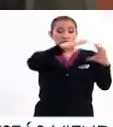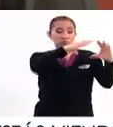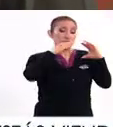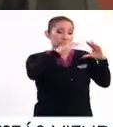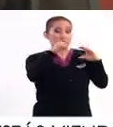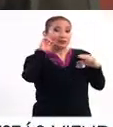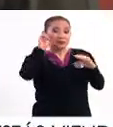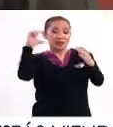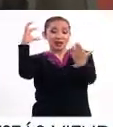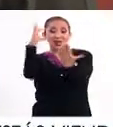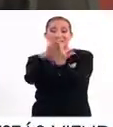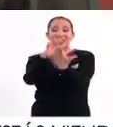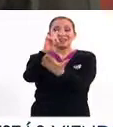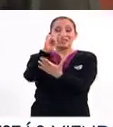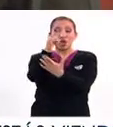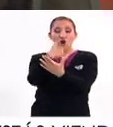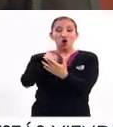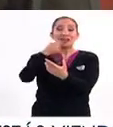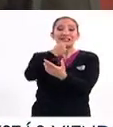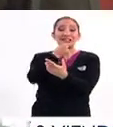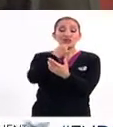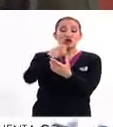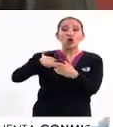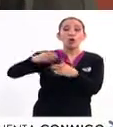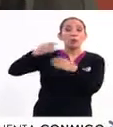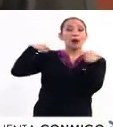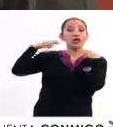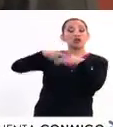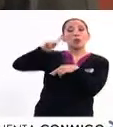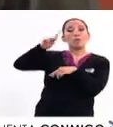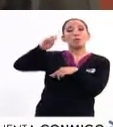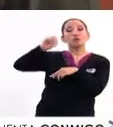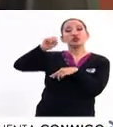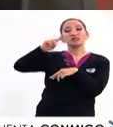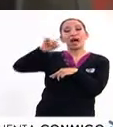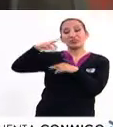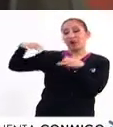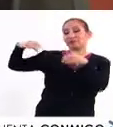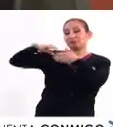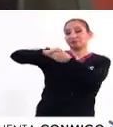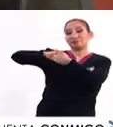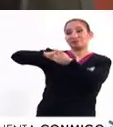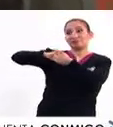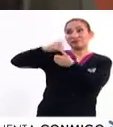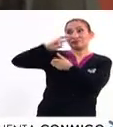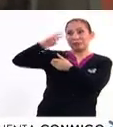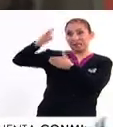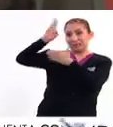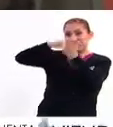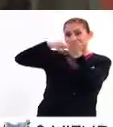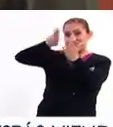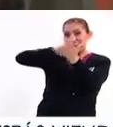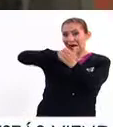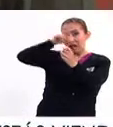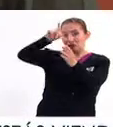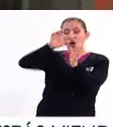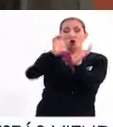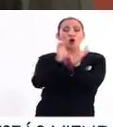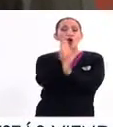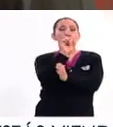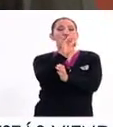menos Orozco platica que él de niño iba al taller de Posada. Siqueiros en el Poliforum